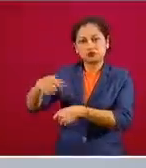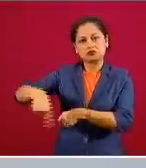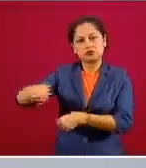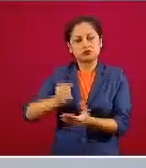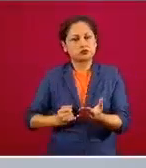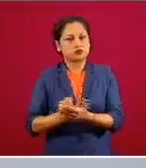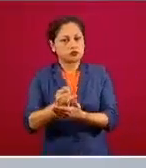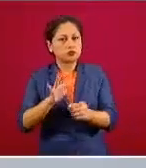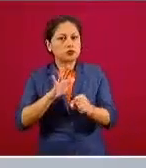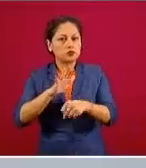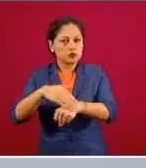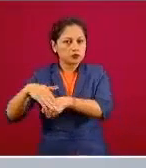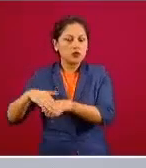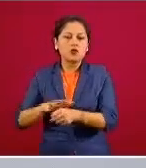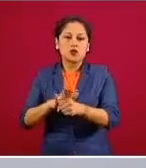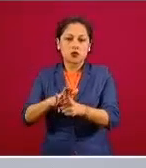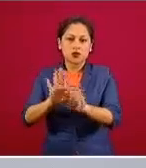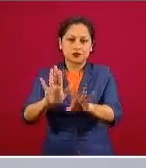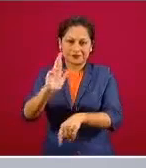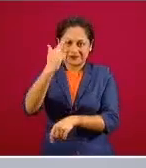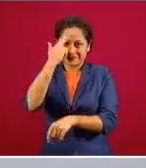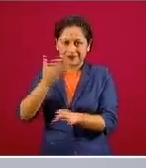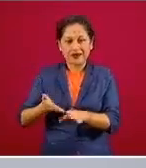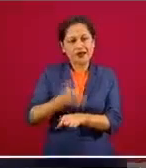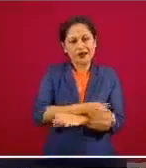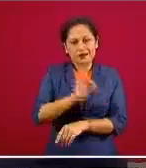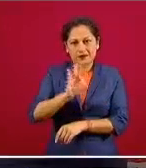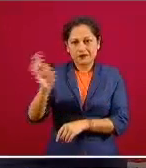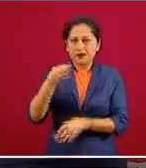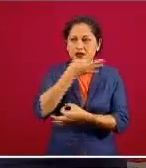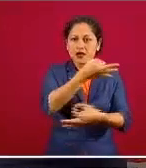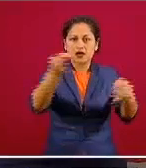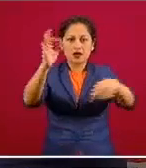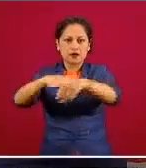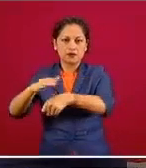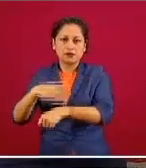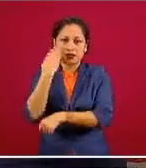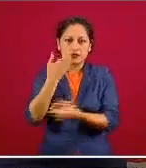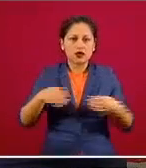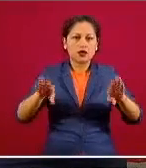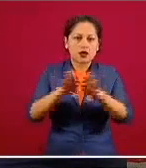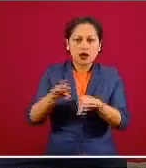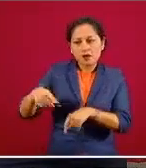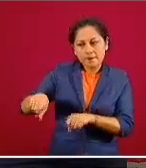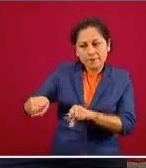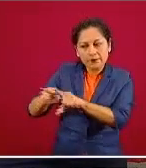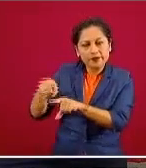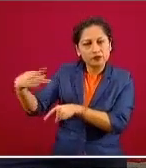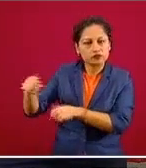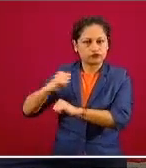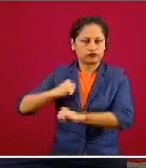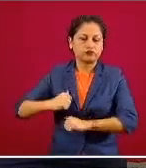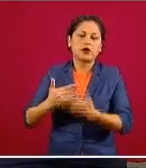la suspensión de las escuelas fue la primera medida que se logró. Termino con la tabla para que vean ustedes el número de